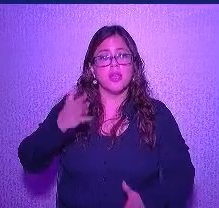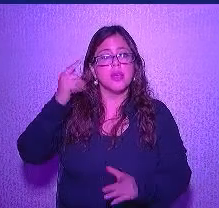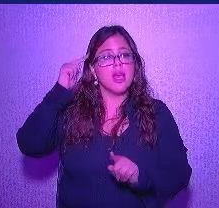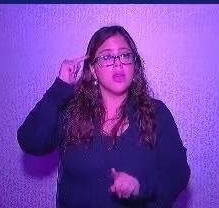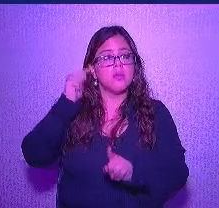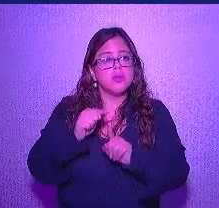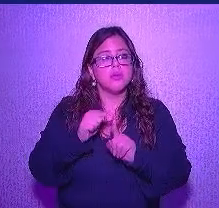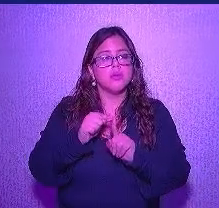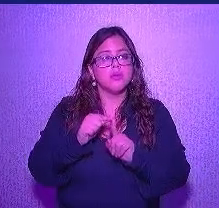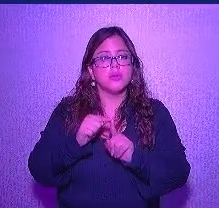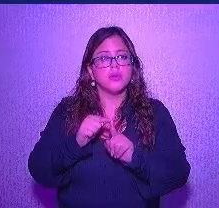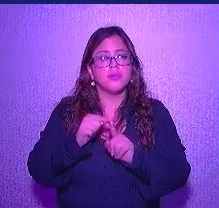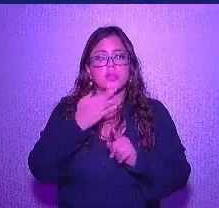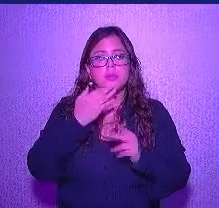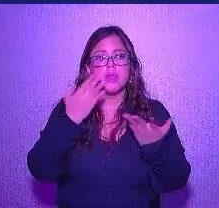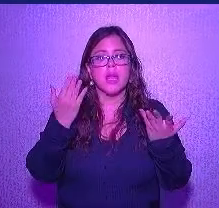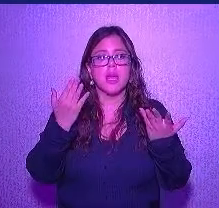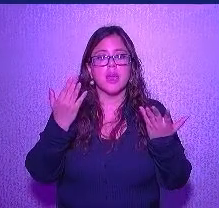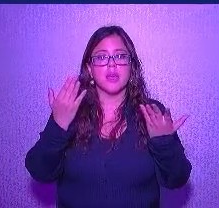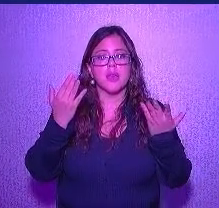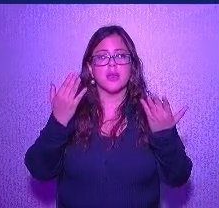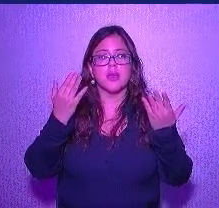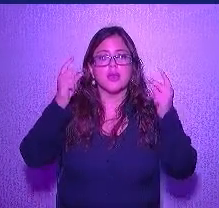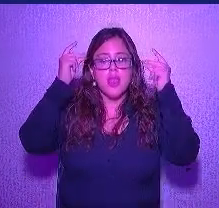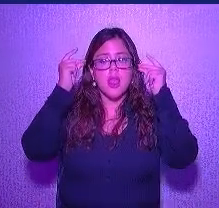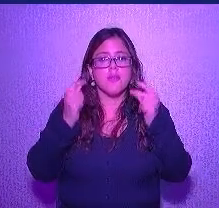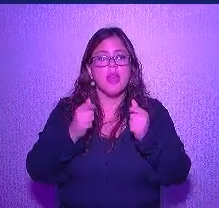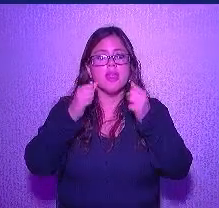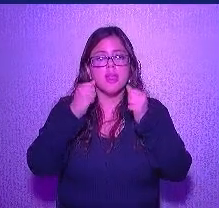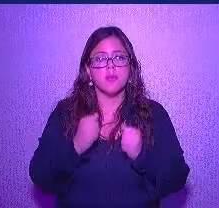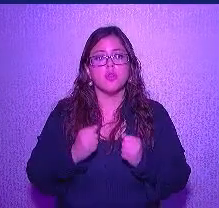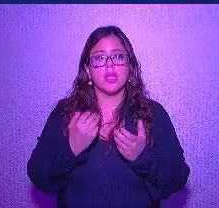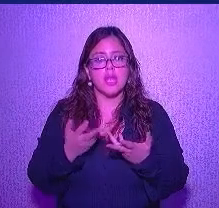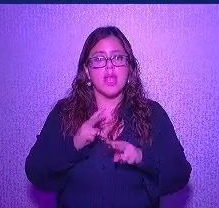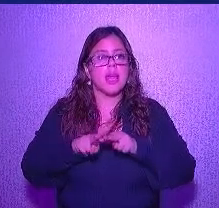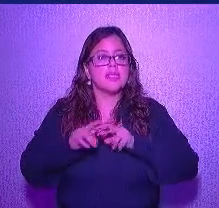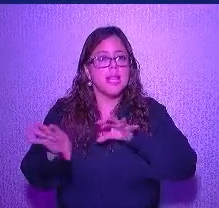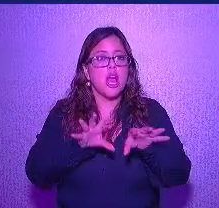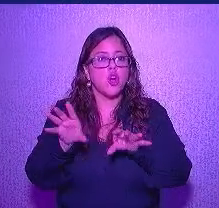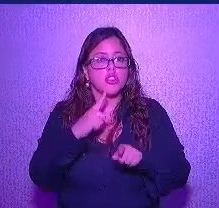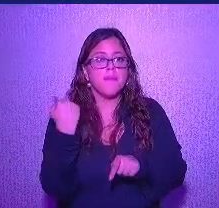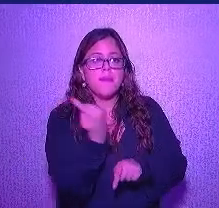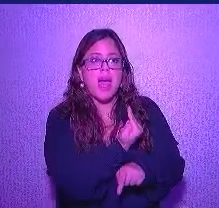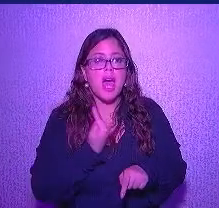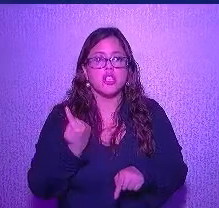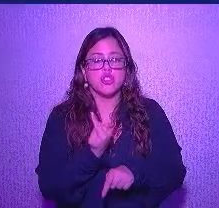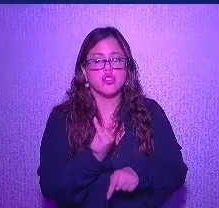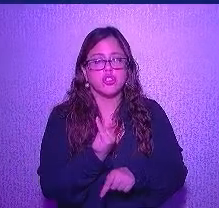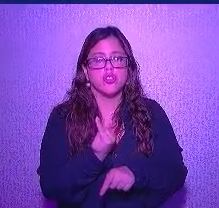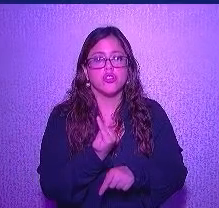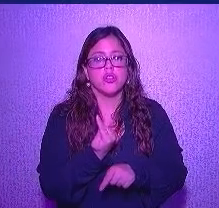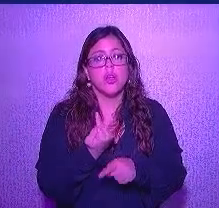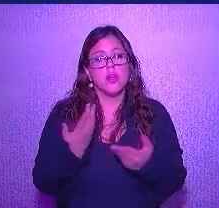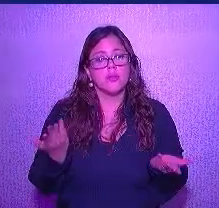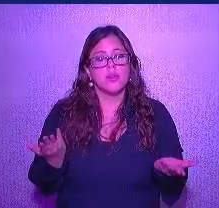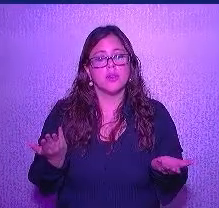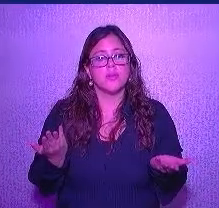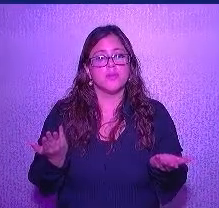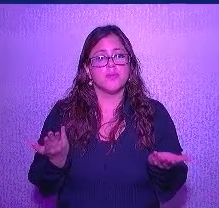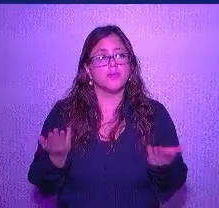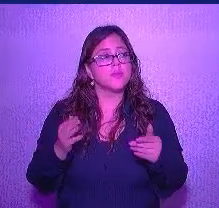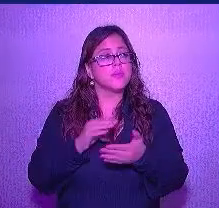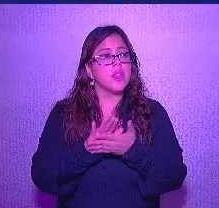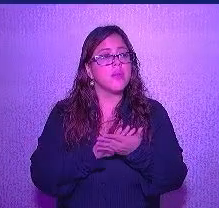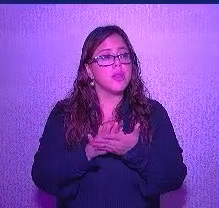allá una capacidad desproporcional de poder hacer las cosas por nosotros en fin cuando